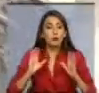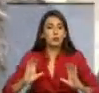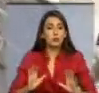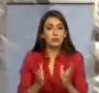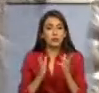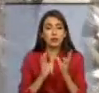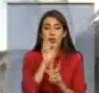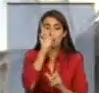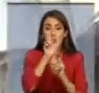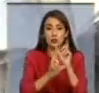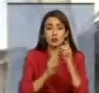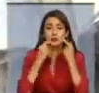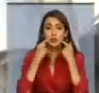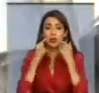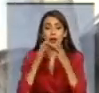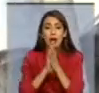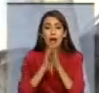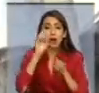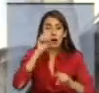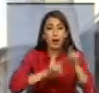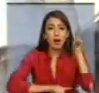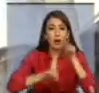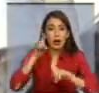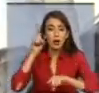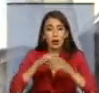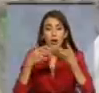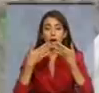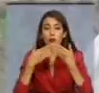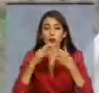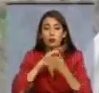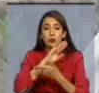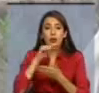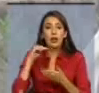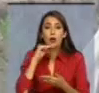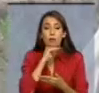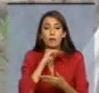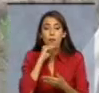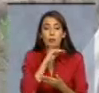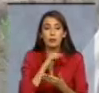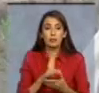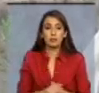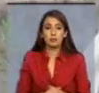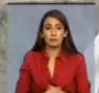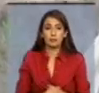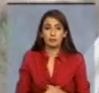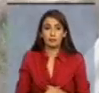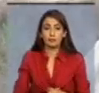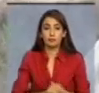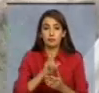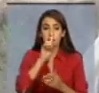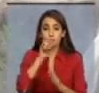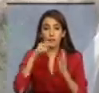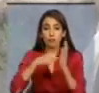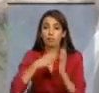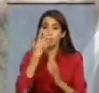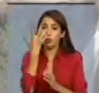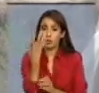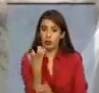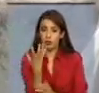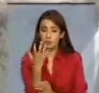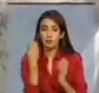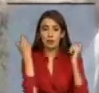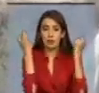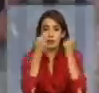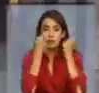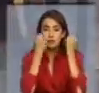tener en exposición restos aparentemente de la cultura manteña. Desde el 2015... aquí lo ha visitado el turista cualquier cantidad de